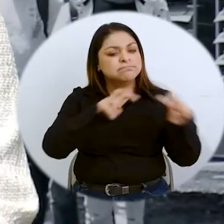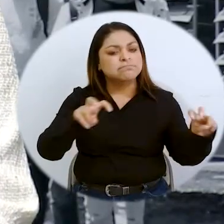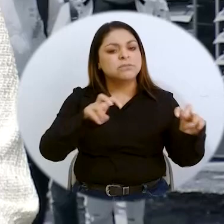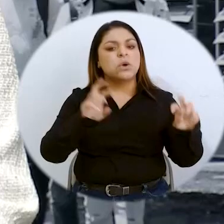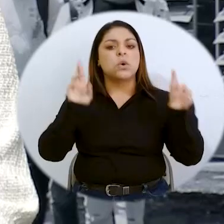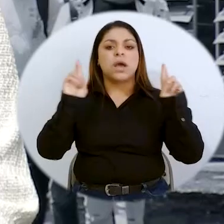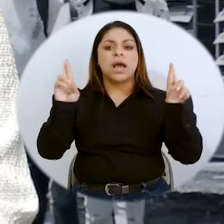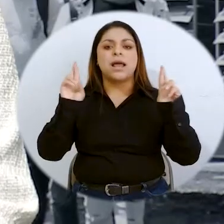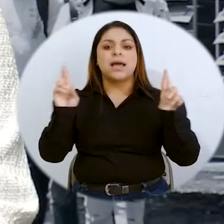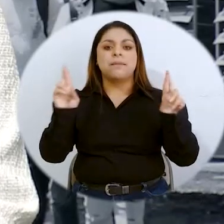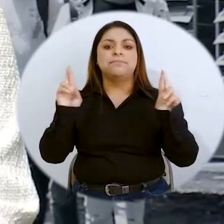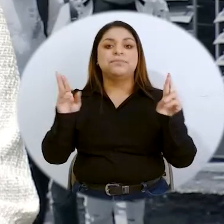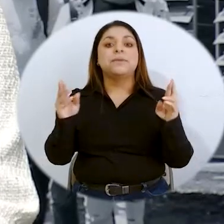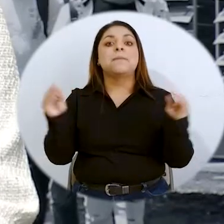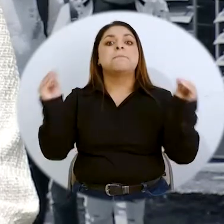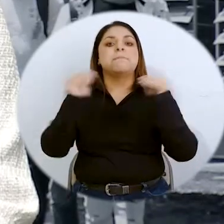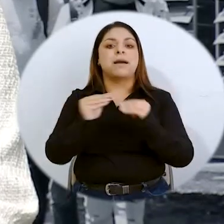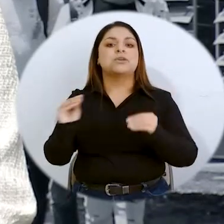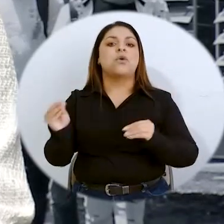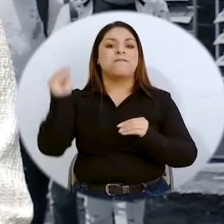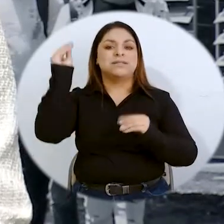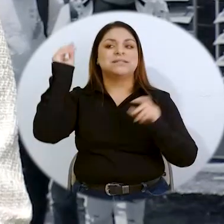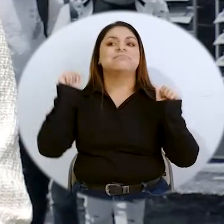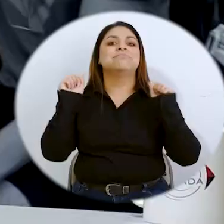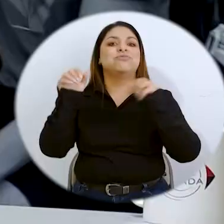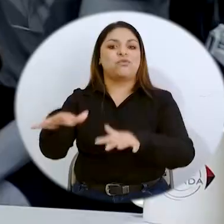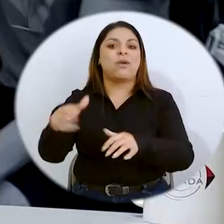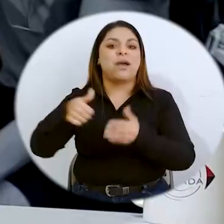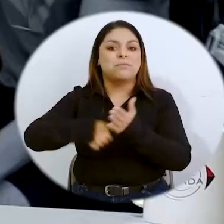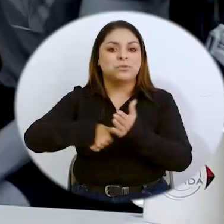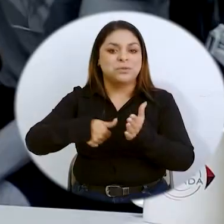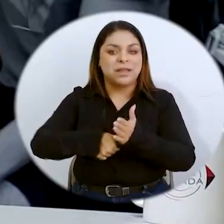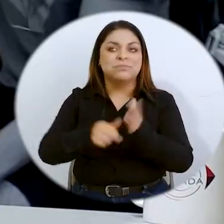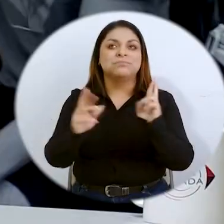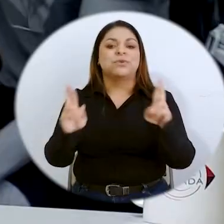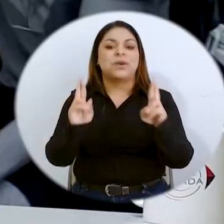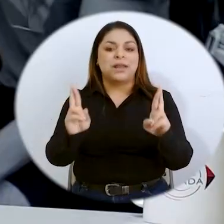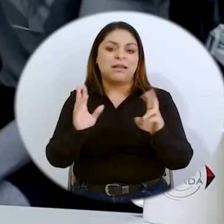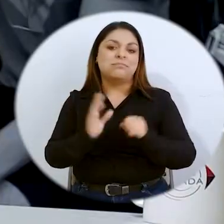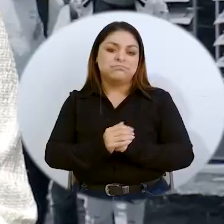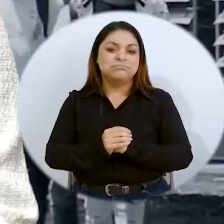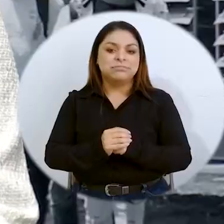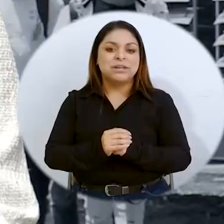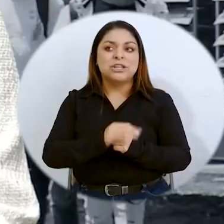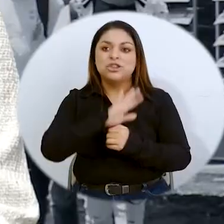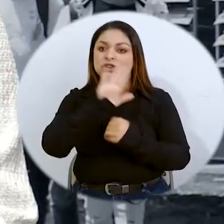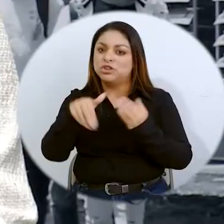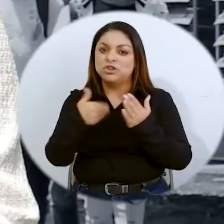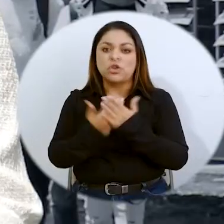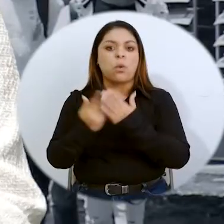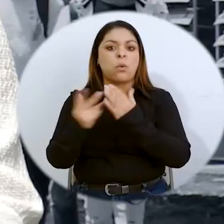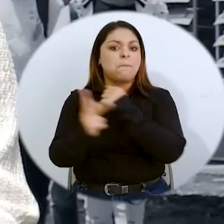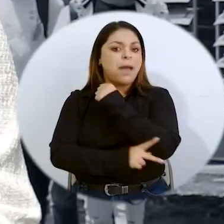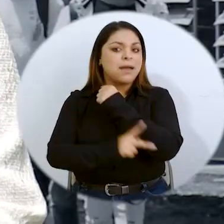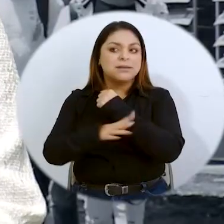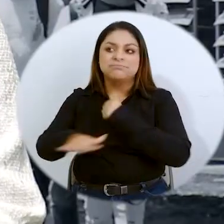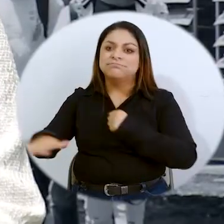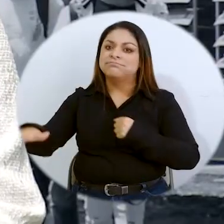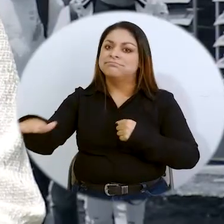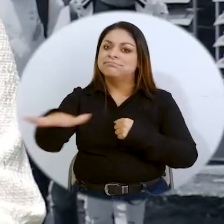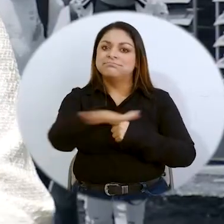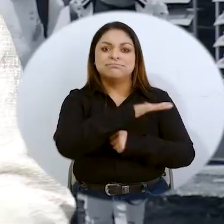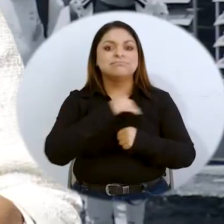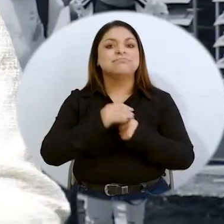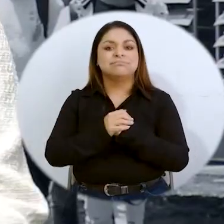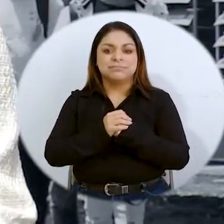más participación de gente joven, de votantes, como decía, en todo el país, que se hayan activado